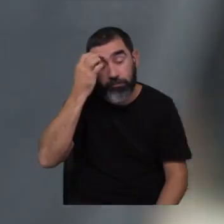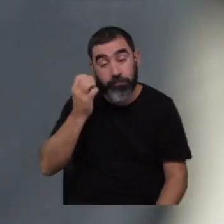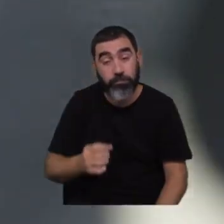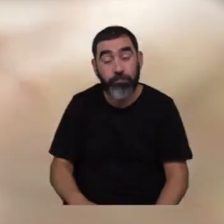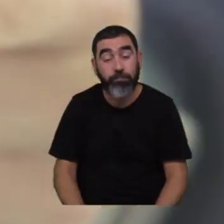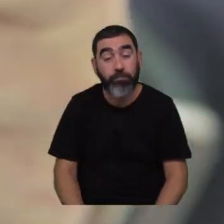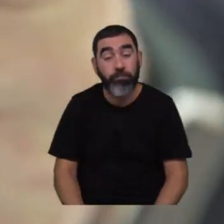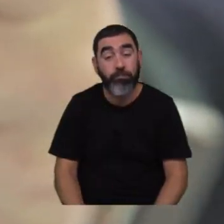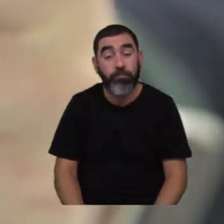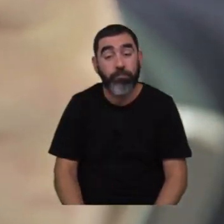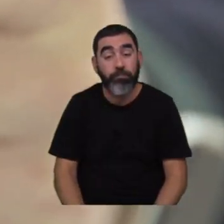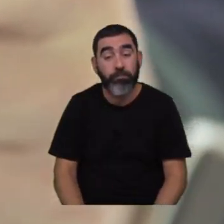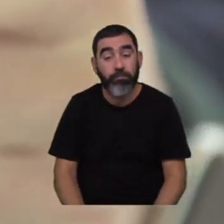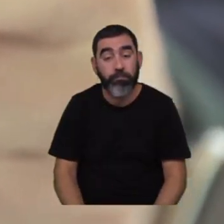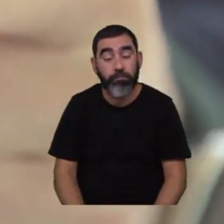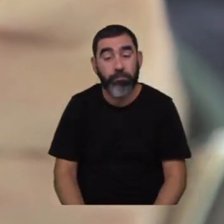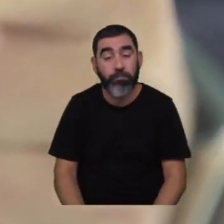desnudo.